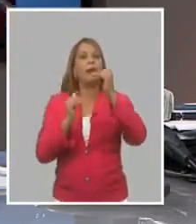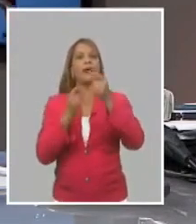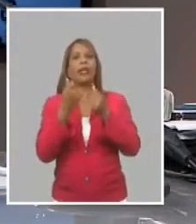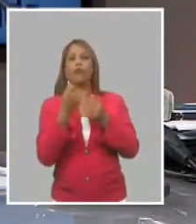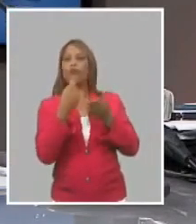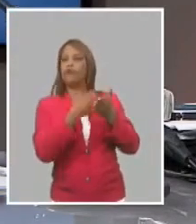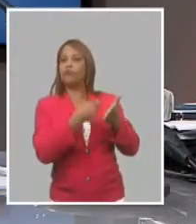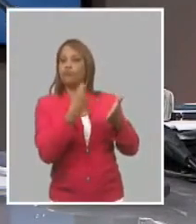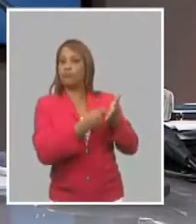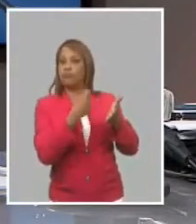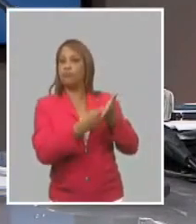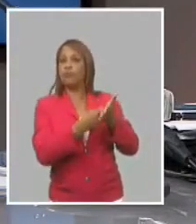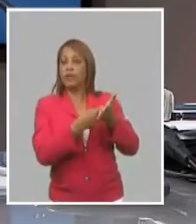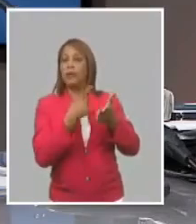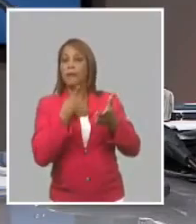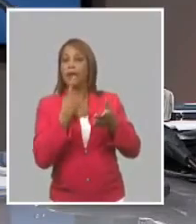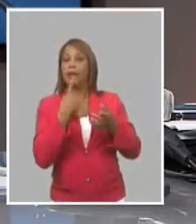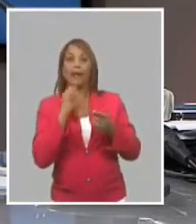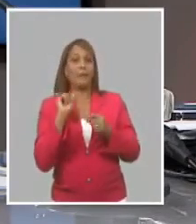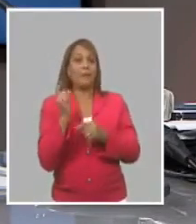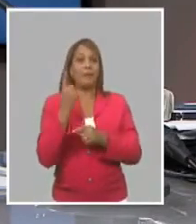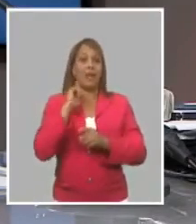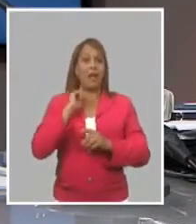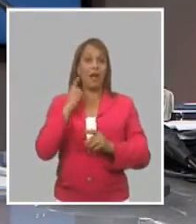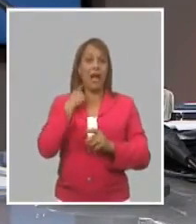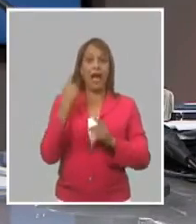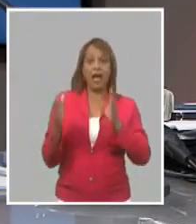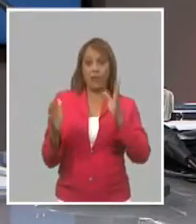recursos financieros para en un primer año